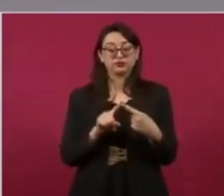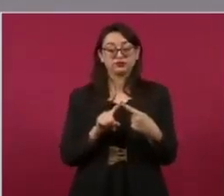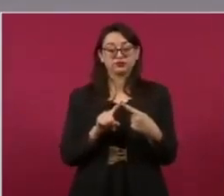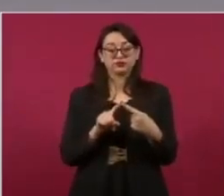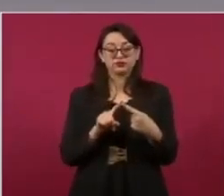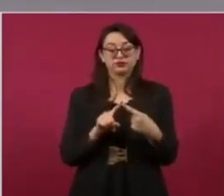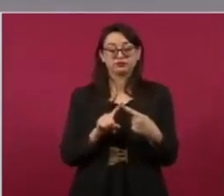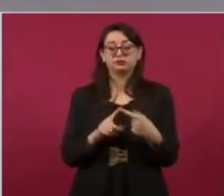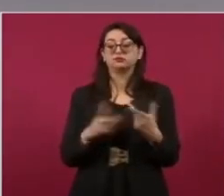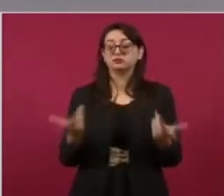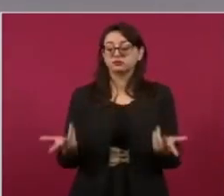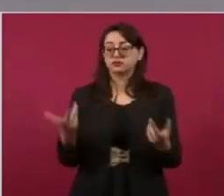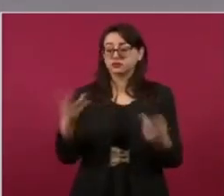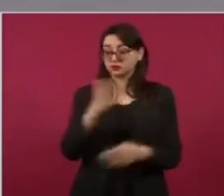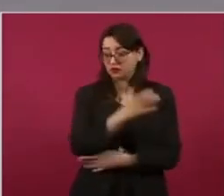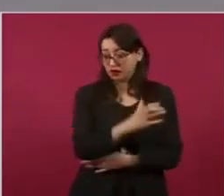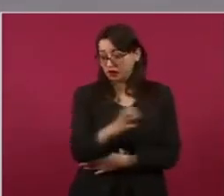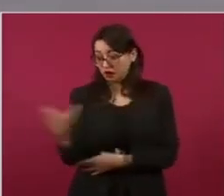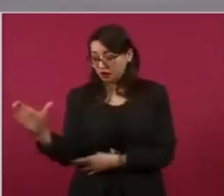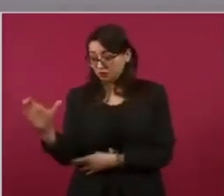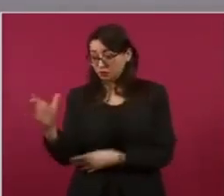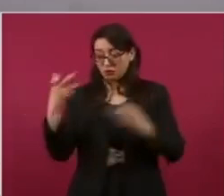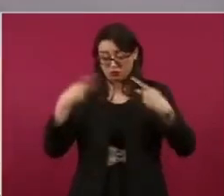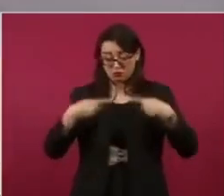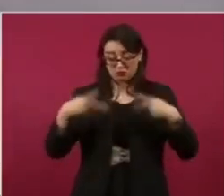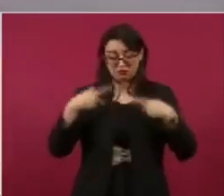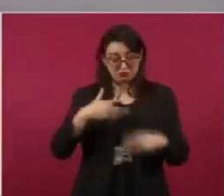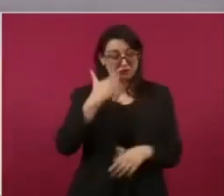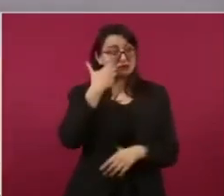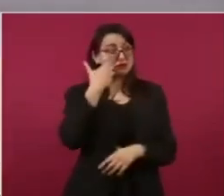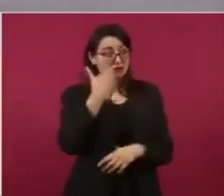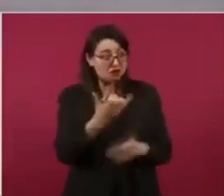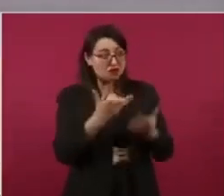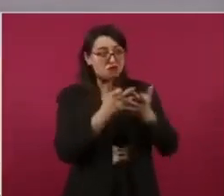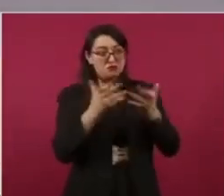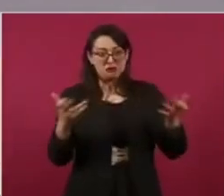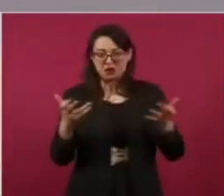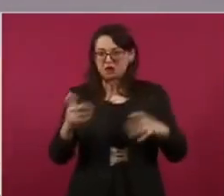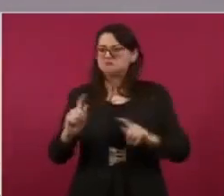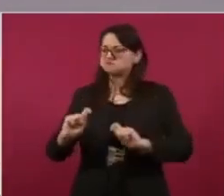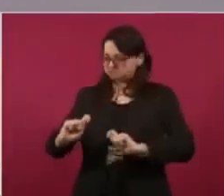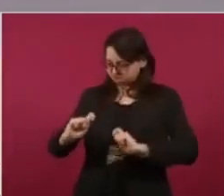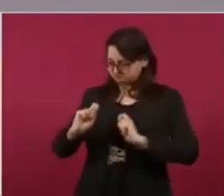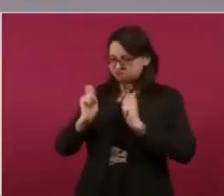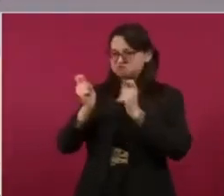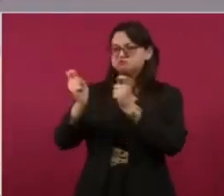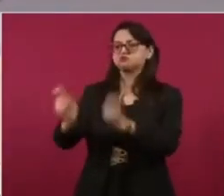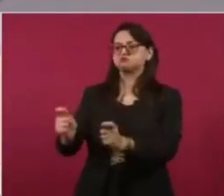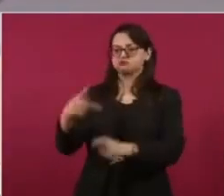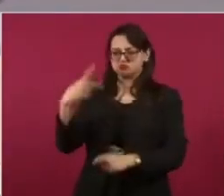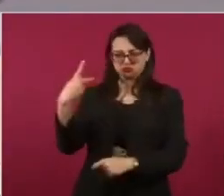entregó la tierra a los campesinos y ayudó a los obreros.